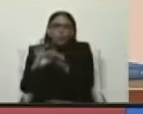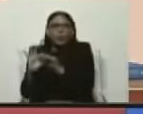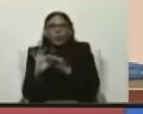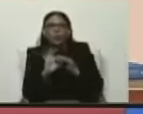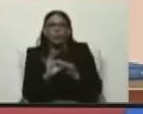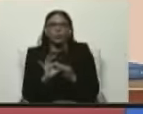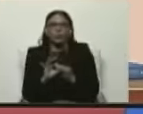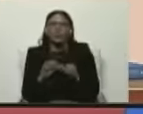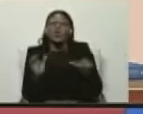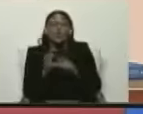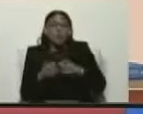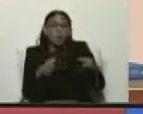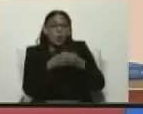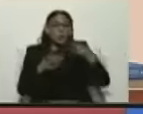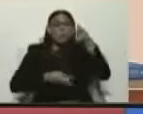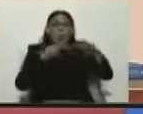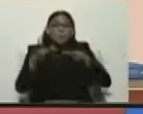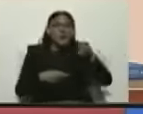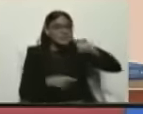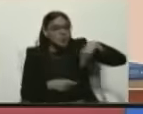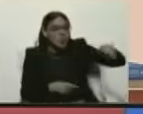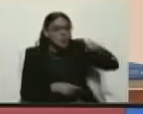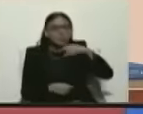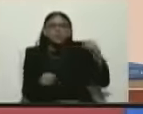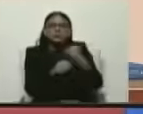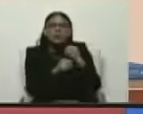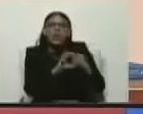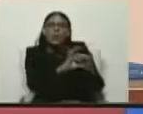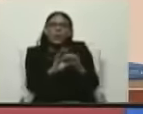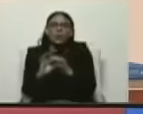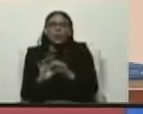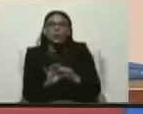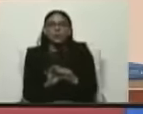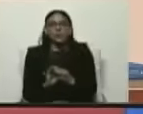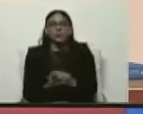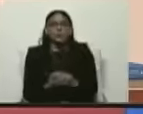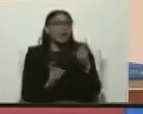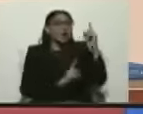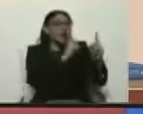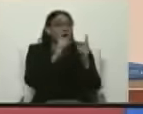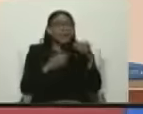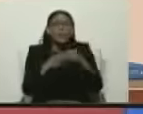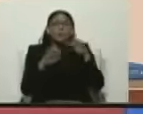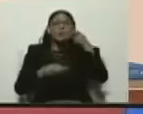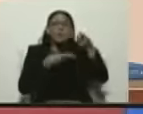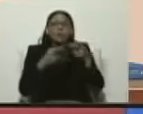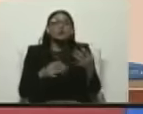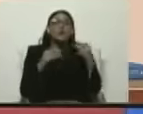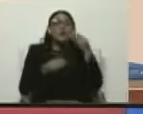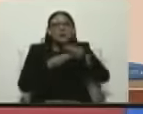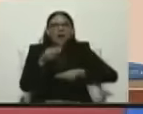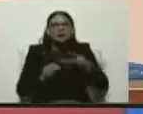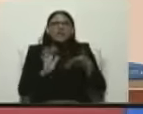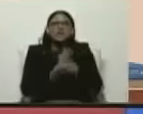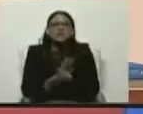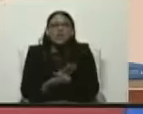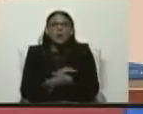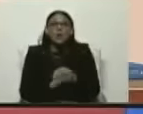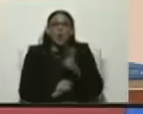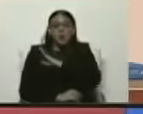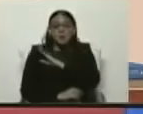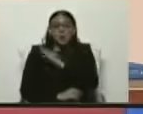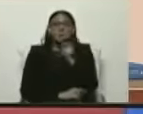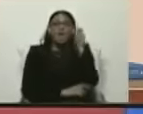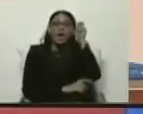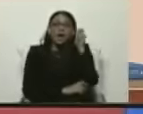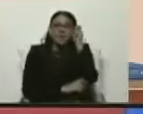Donde los partidos políticos, bueno, la tarjeta de los partidos. Ya cada partido hará, ¿cómo se llama? Su propia campaña en